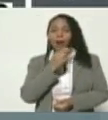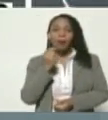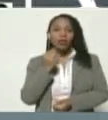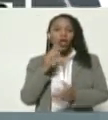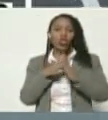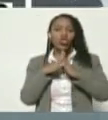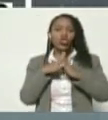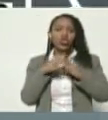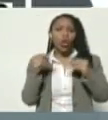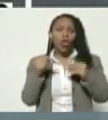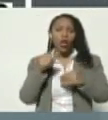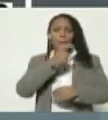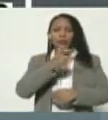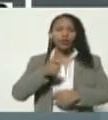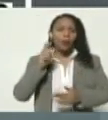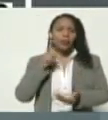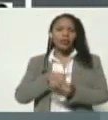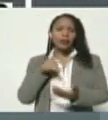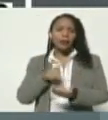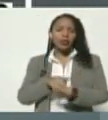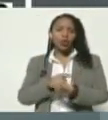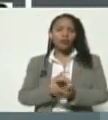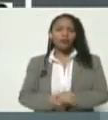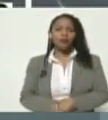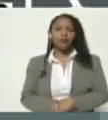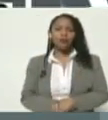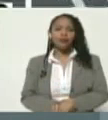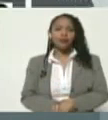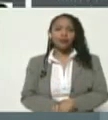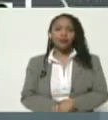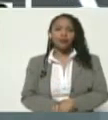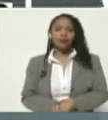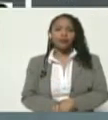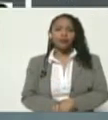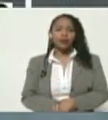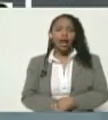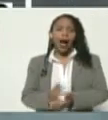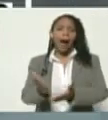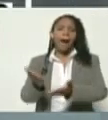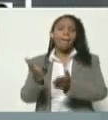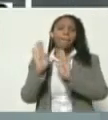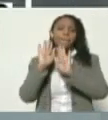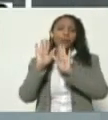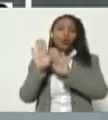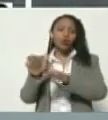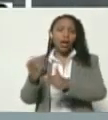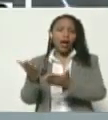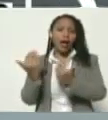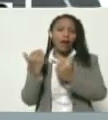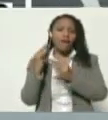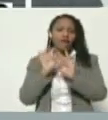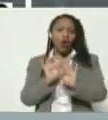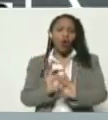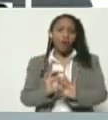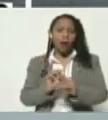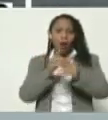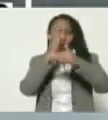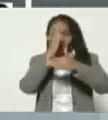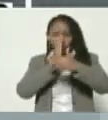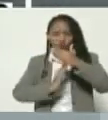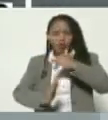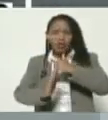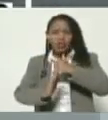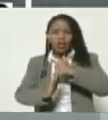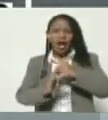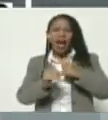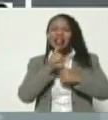todos los candidatos y todas las candidatas de apoyar de manera ferviente y humilde